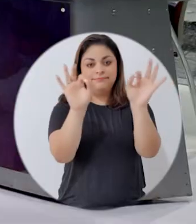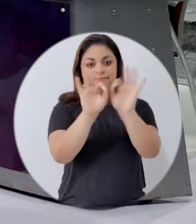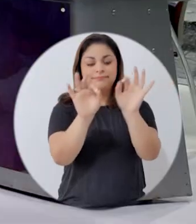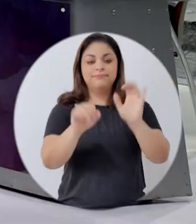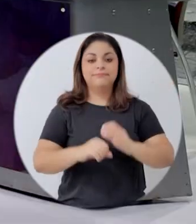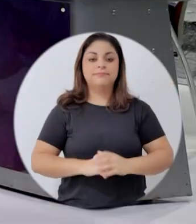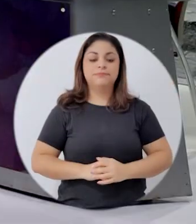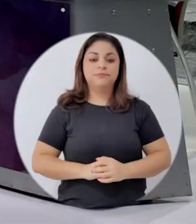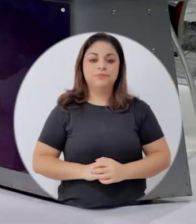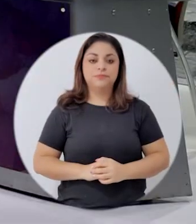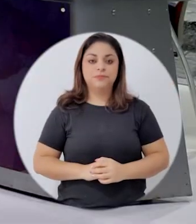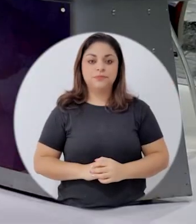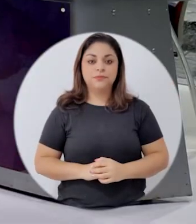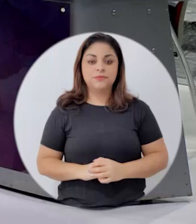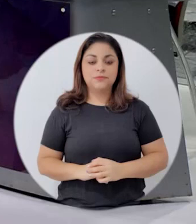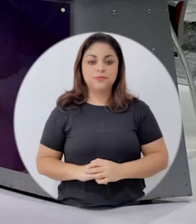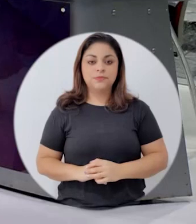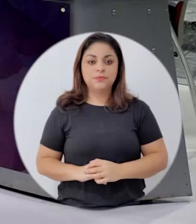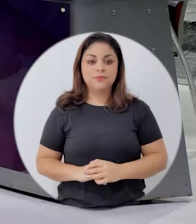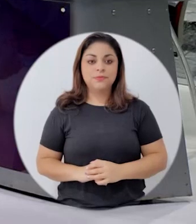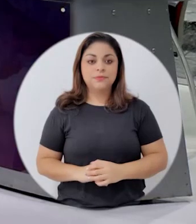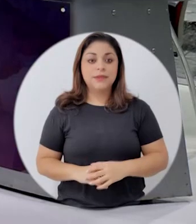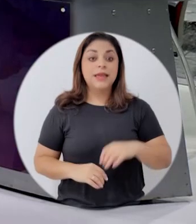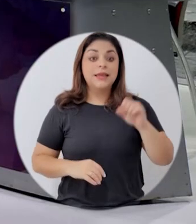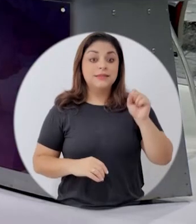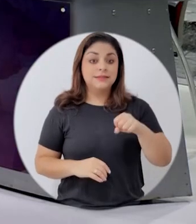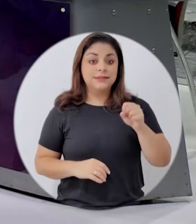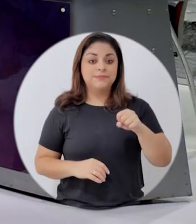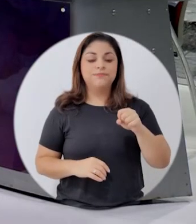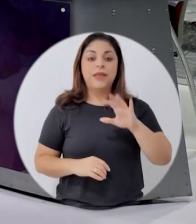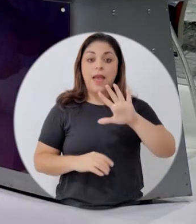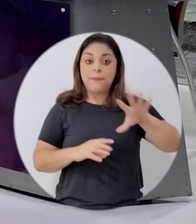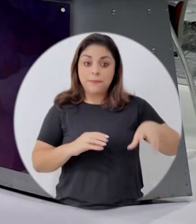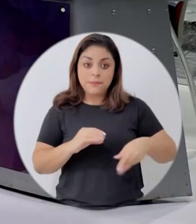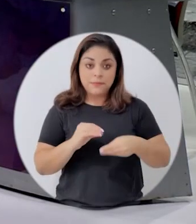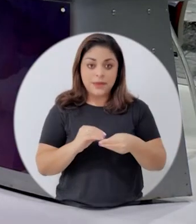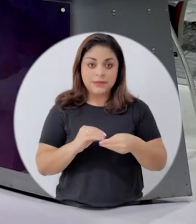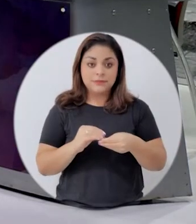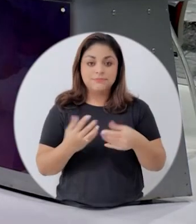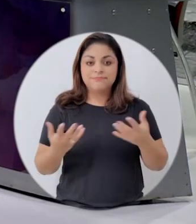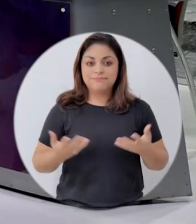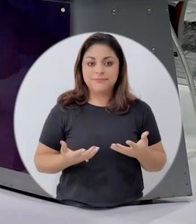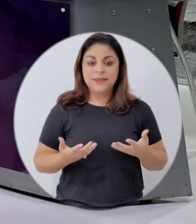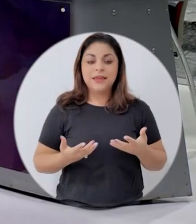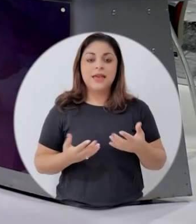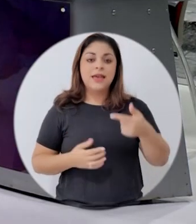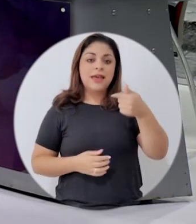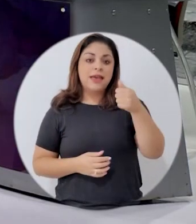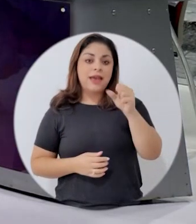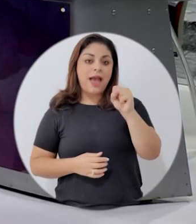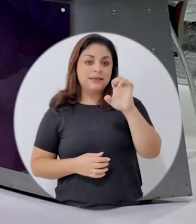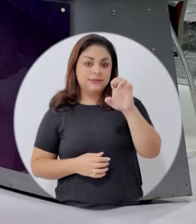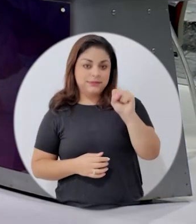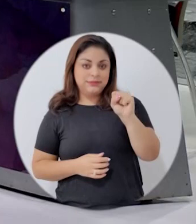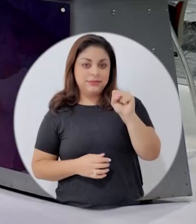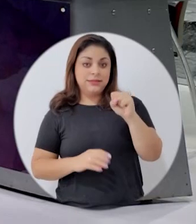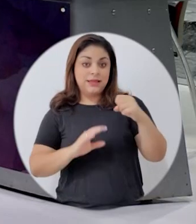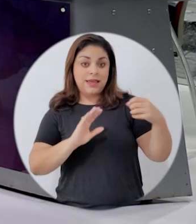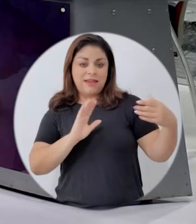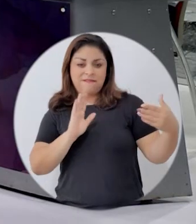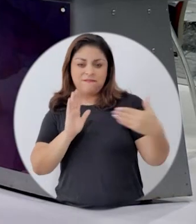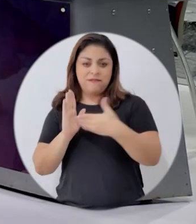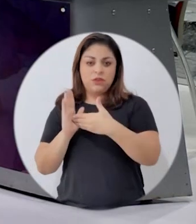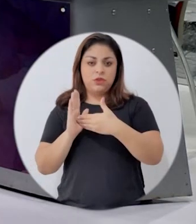Sí, bueno, complementando un poco lo que nos dice el compañero Rodrigo, los gases de efecto invernadero que vamos